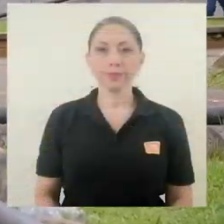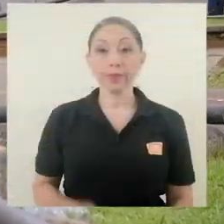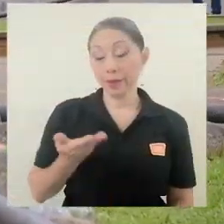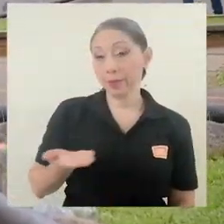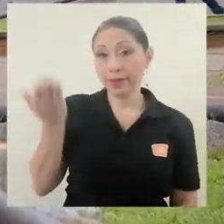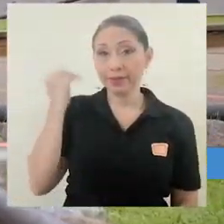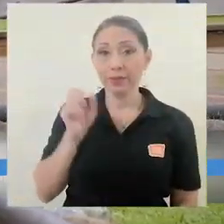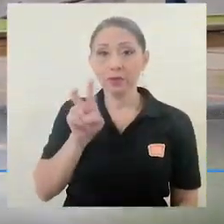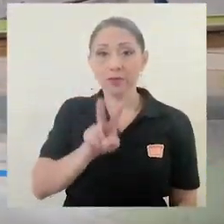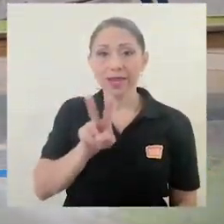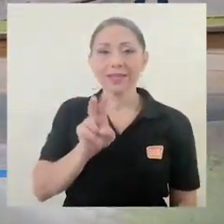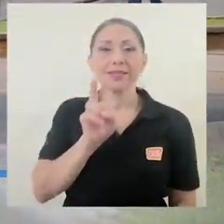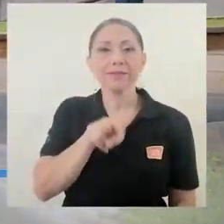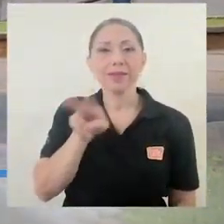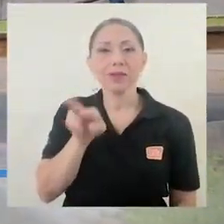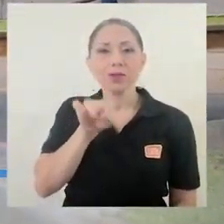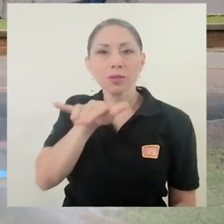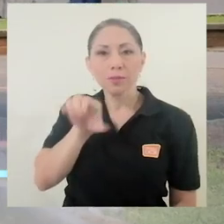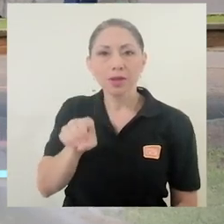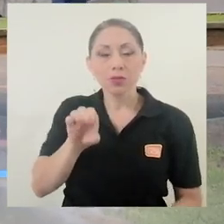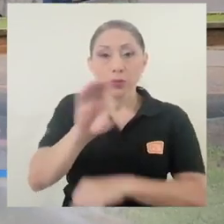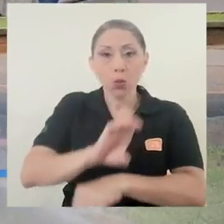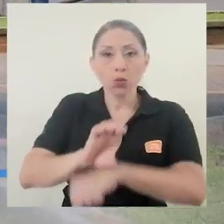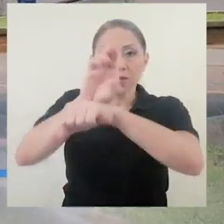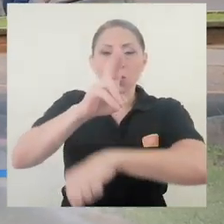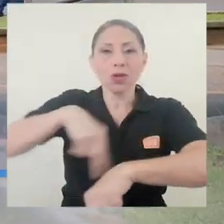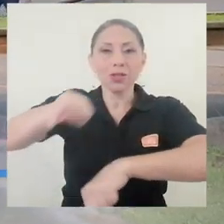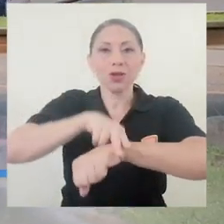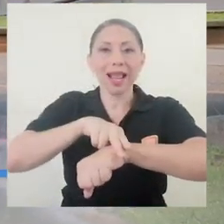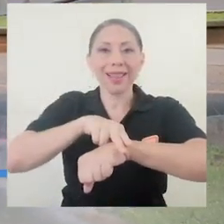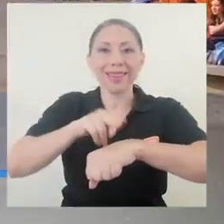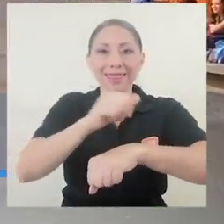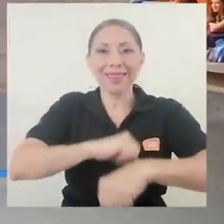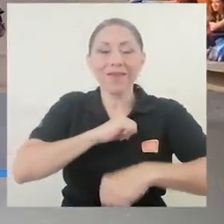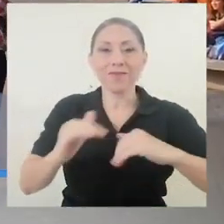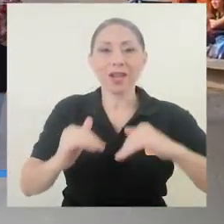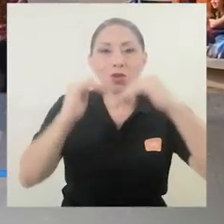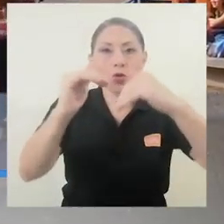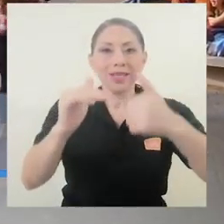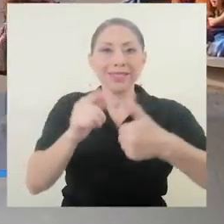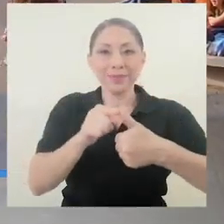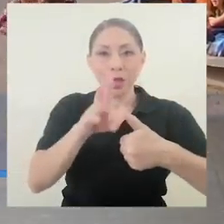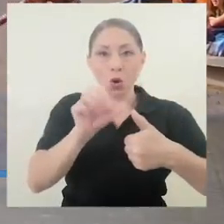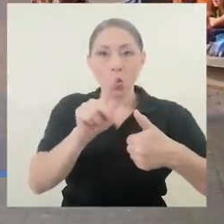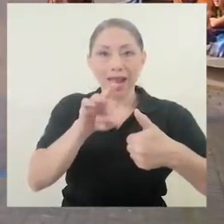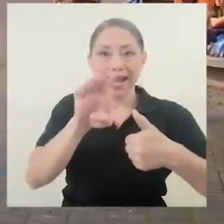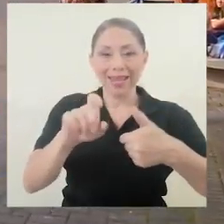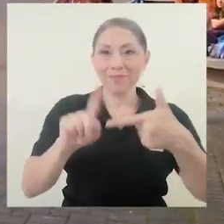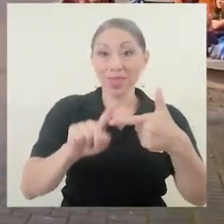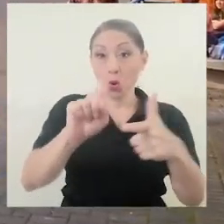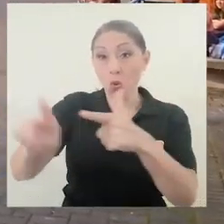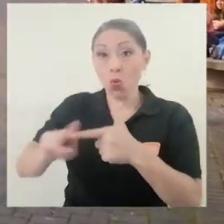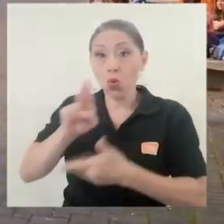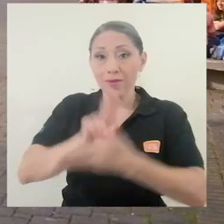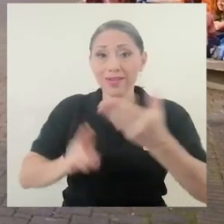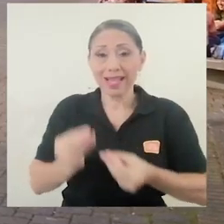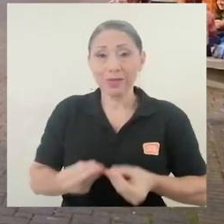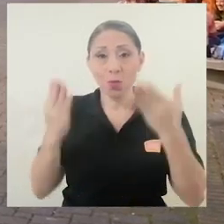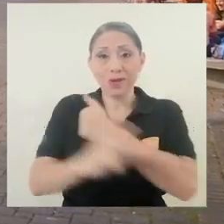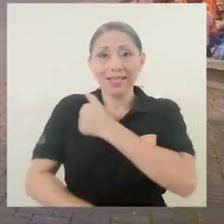El pasado viernes 22 de mayo, Consejo Nacional de Rectores, CONARE, y las universidades públicas del país informaron que